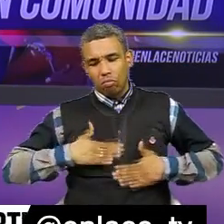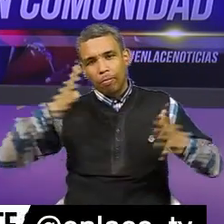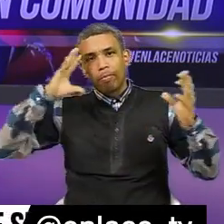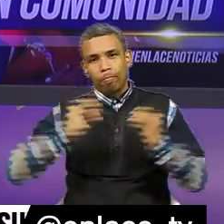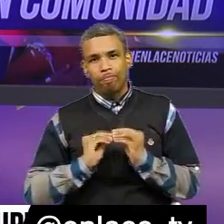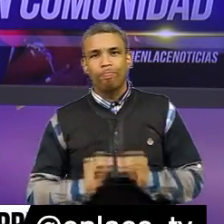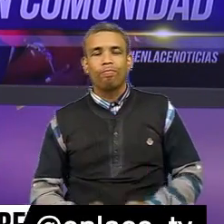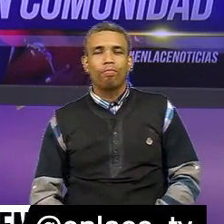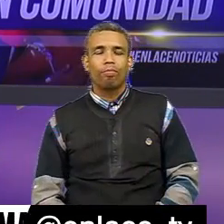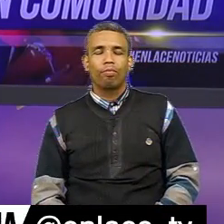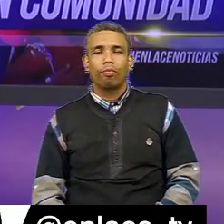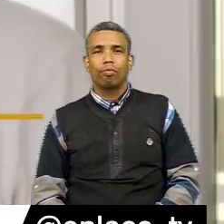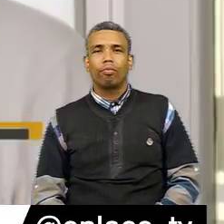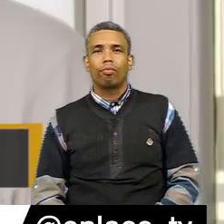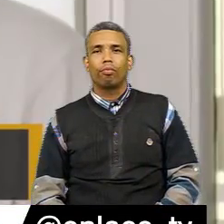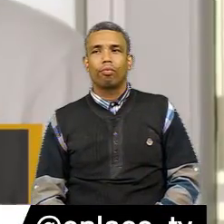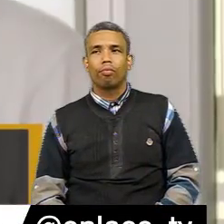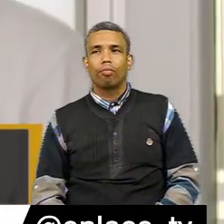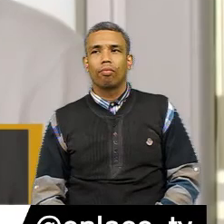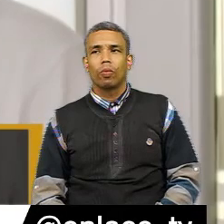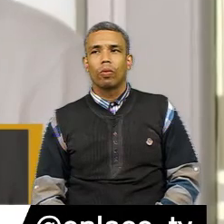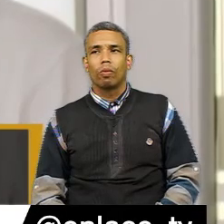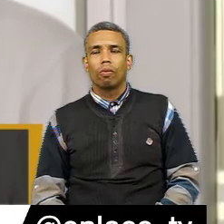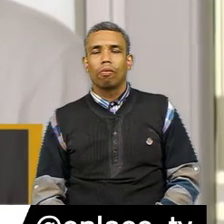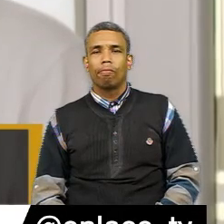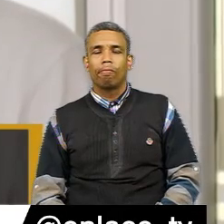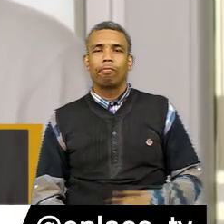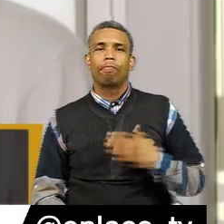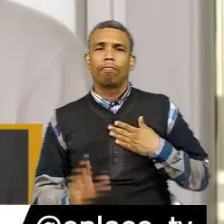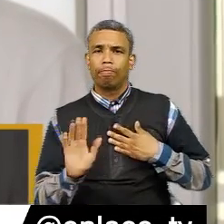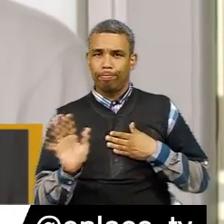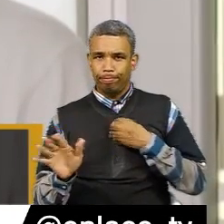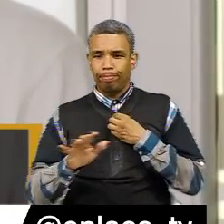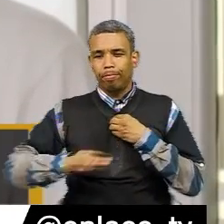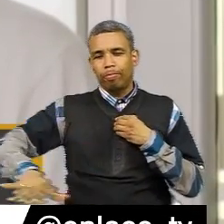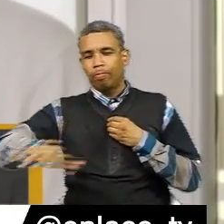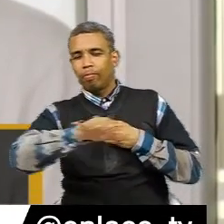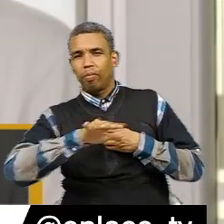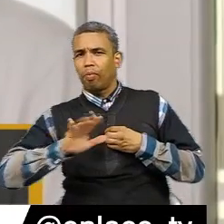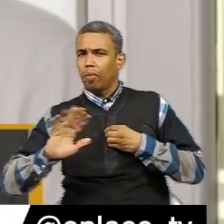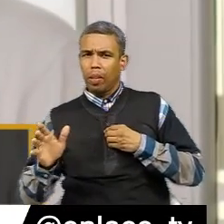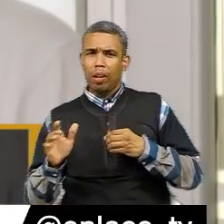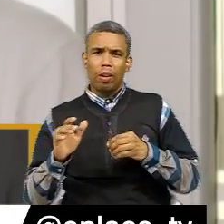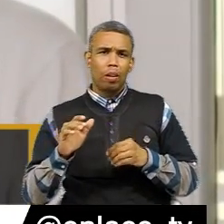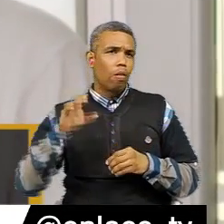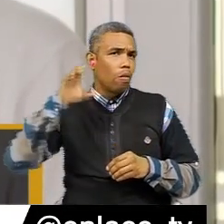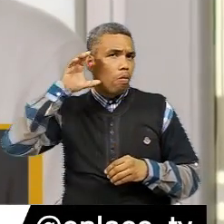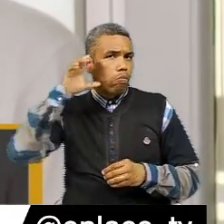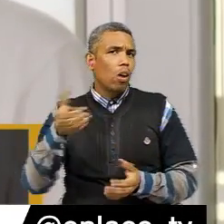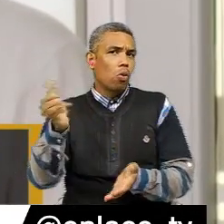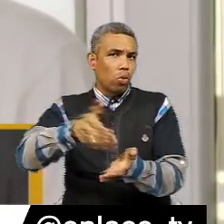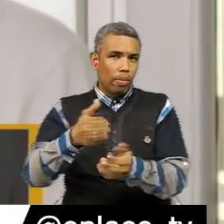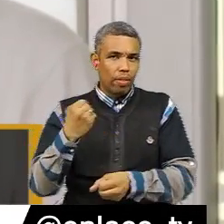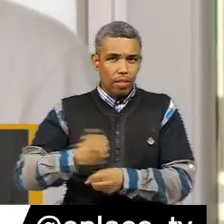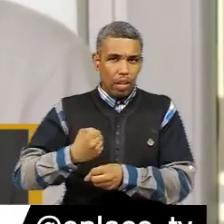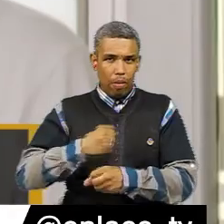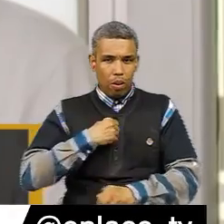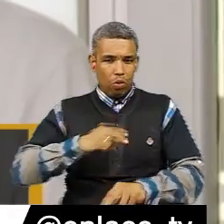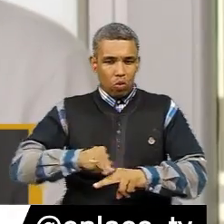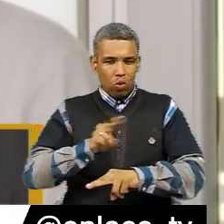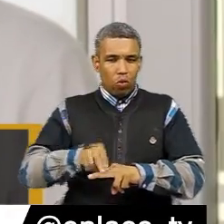familias. Se desbloqueó totalmente lo que era el campo está en total funcionamiento y la comunidad a